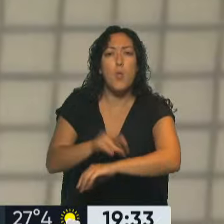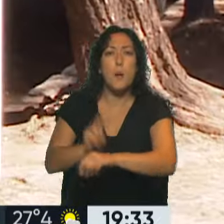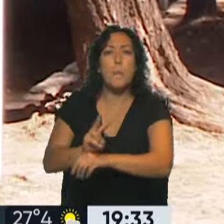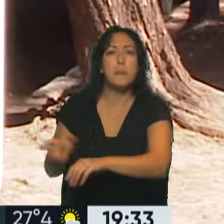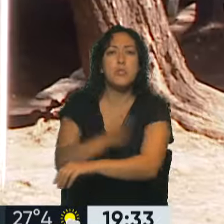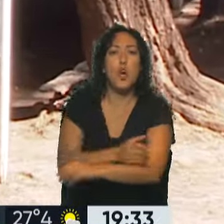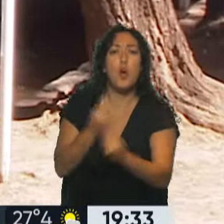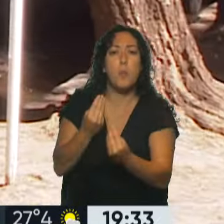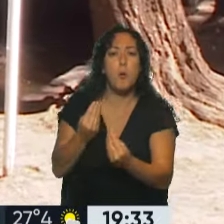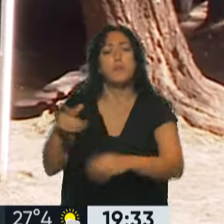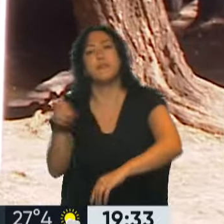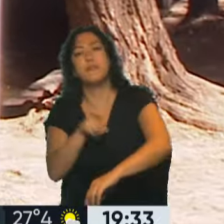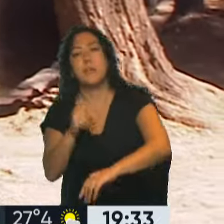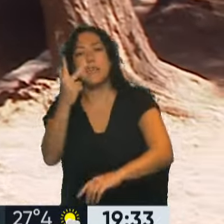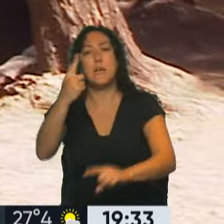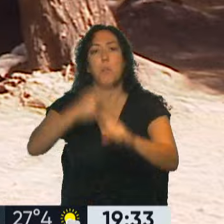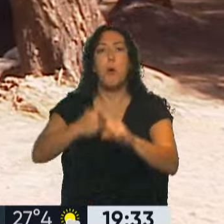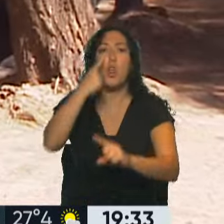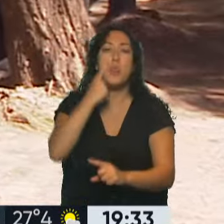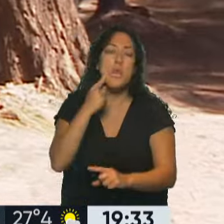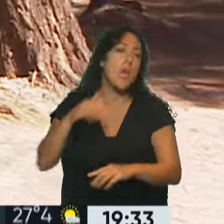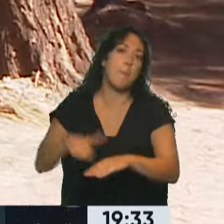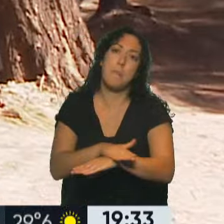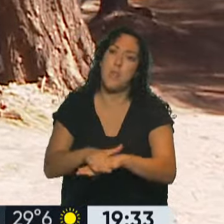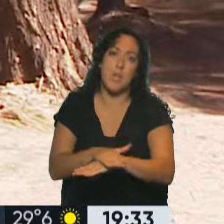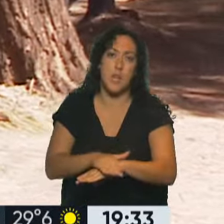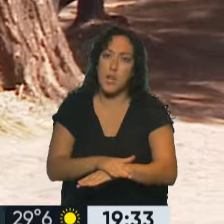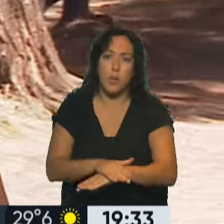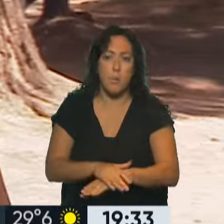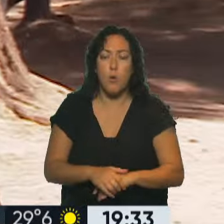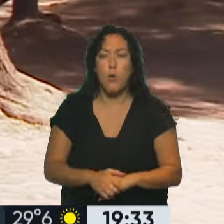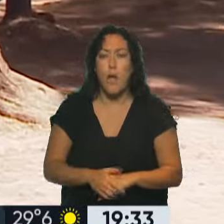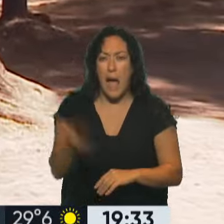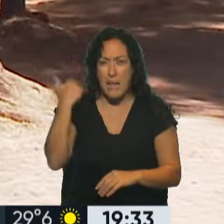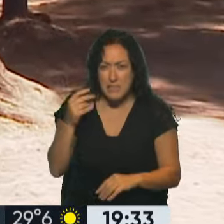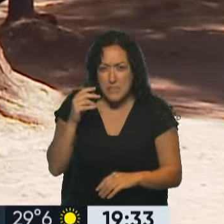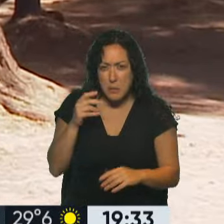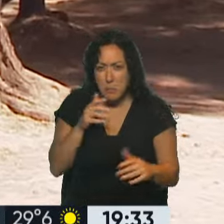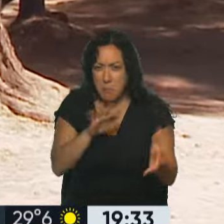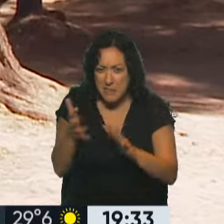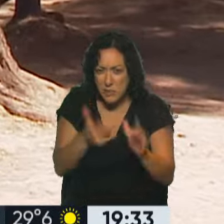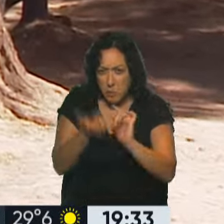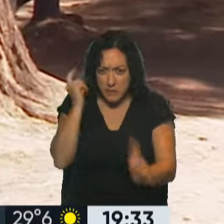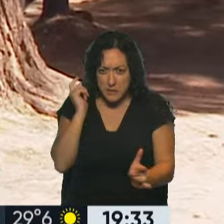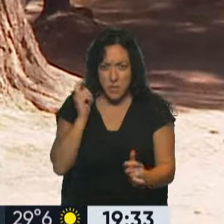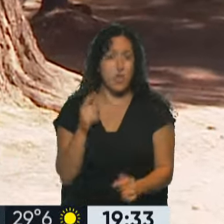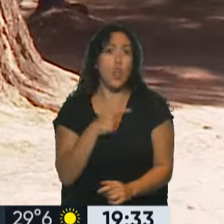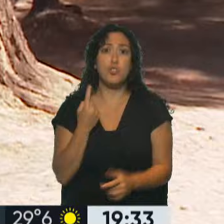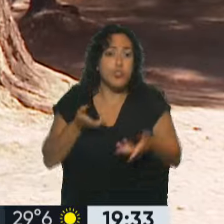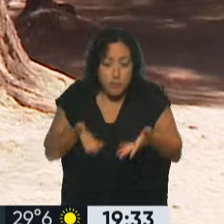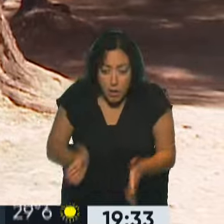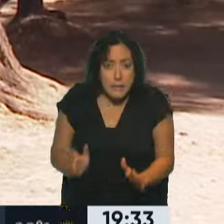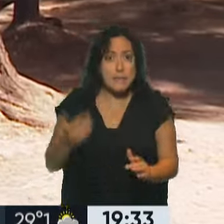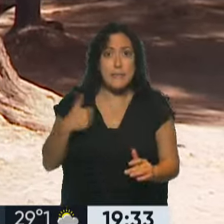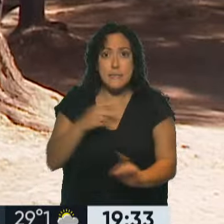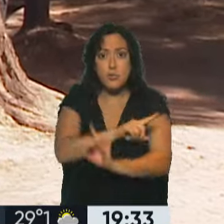repelente Sí tres veces al día mínimo alguna vez Viste algo similar la invación de mosquitos no nosotras no somos de acá Argentina pero cuando